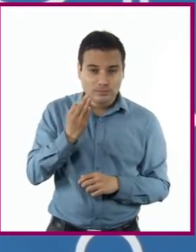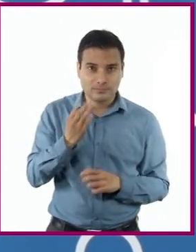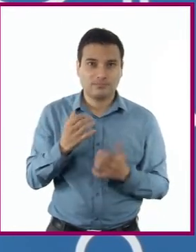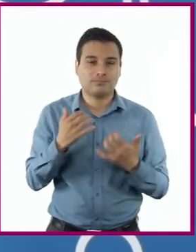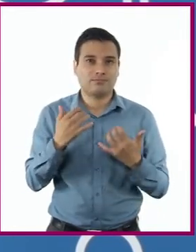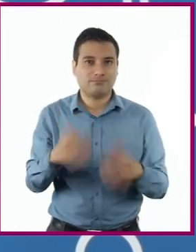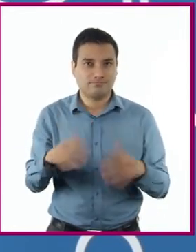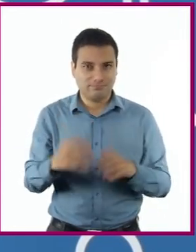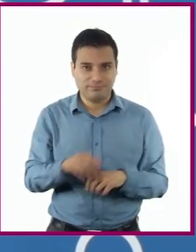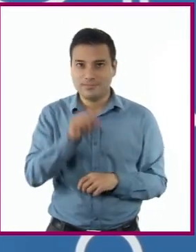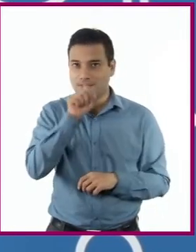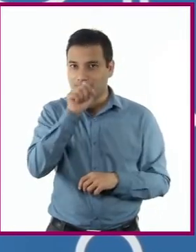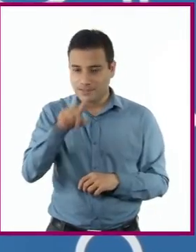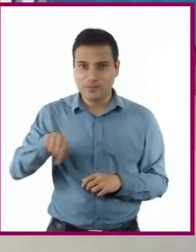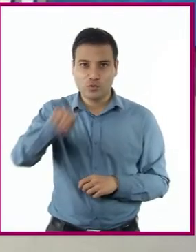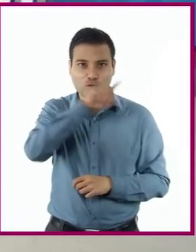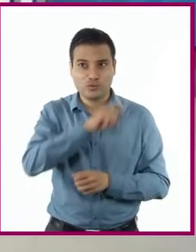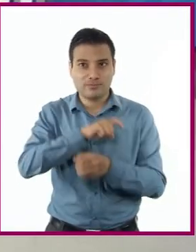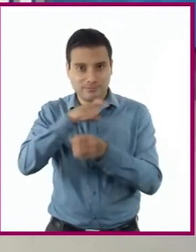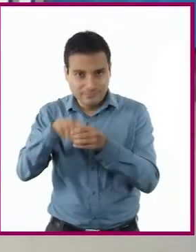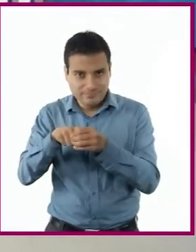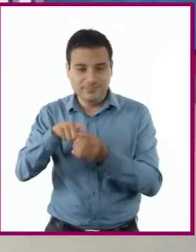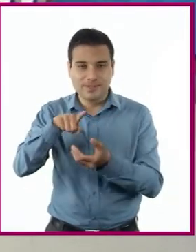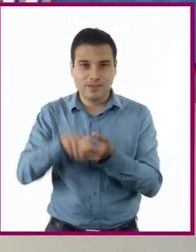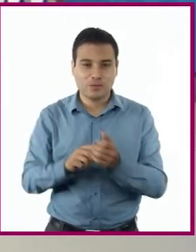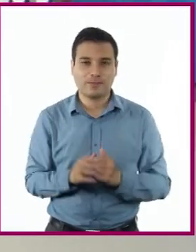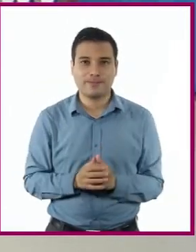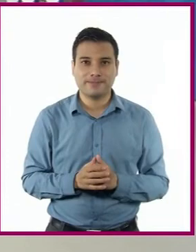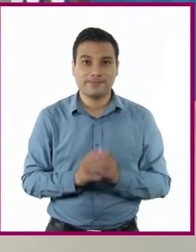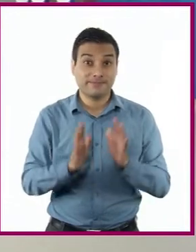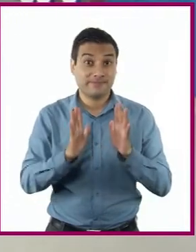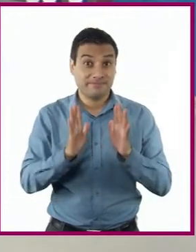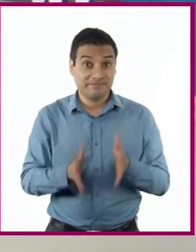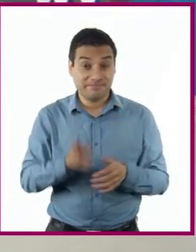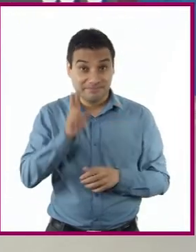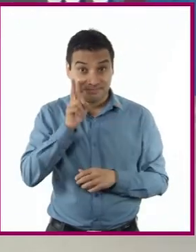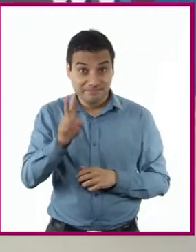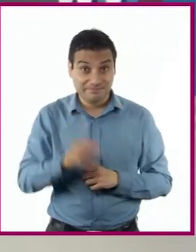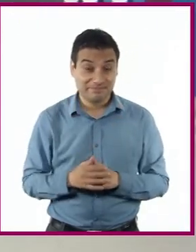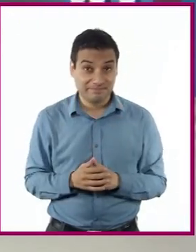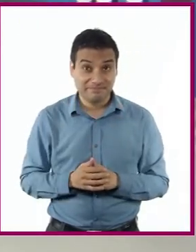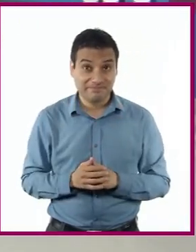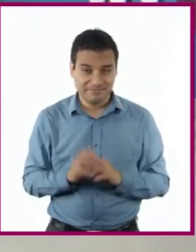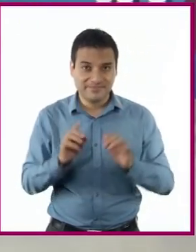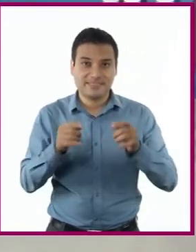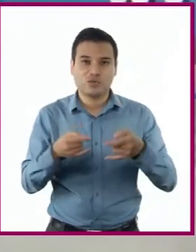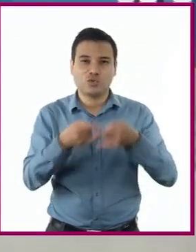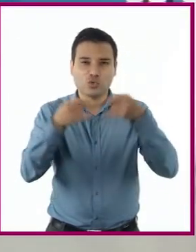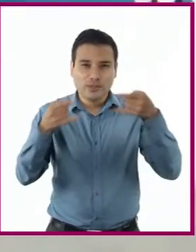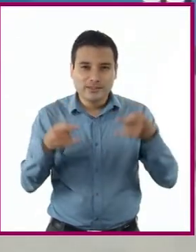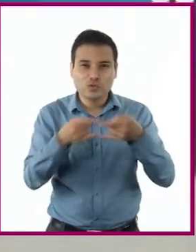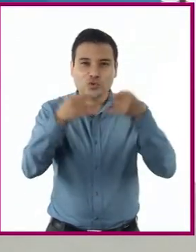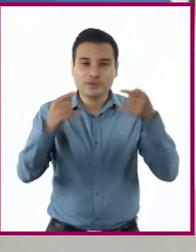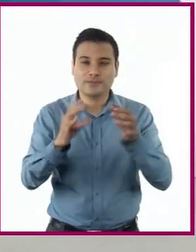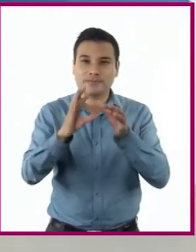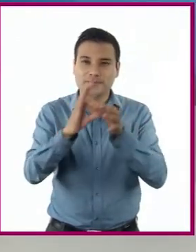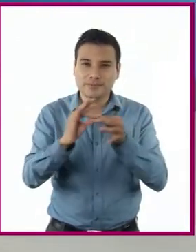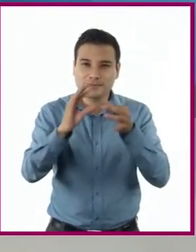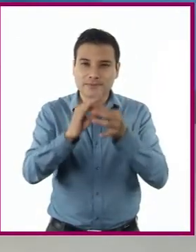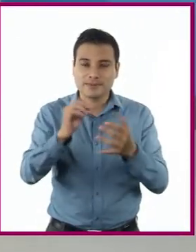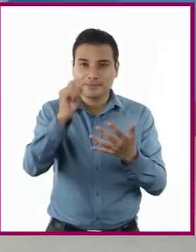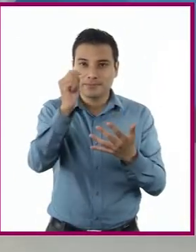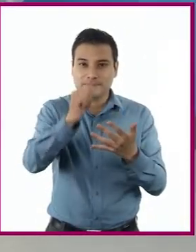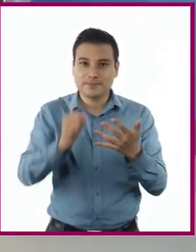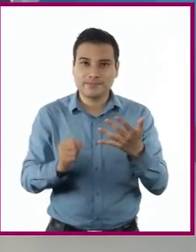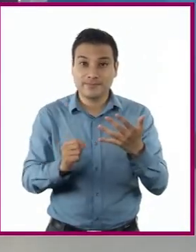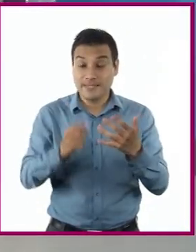tiempo partícipes de ella. Como han podido constatar en esta revisión que hemos hecho en las recientes sesiones,